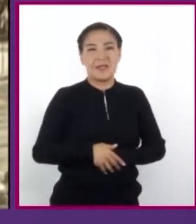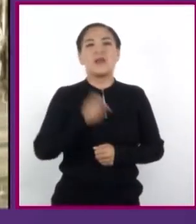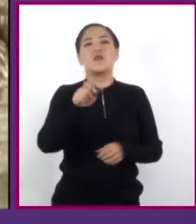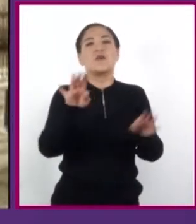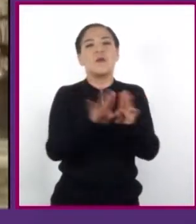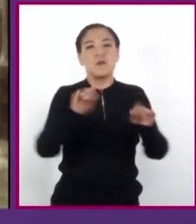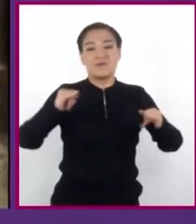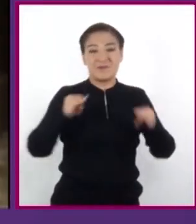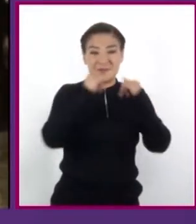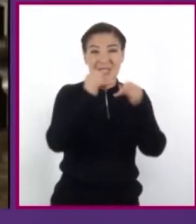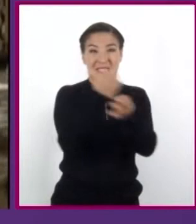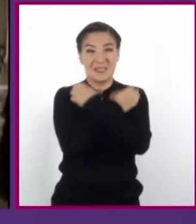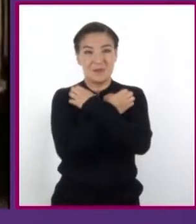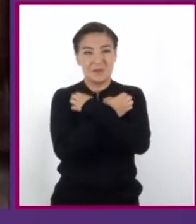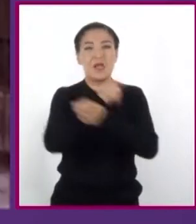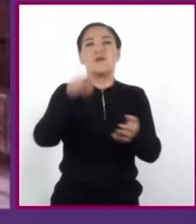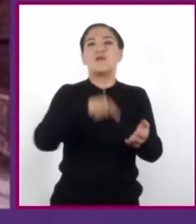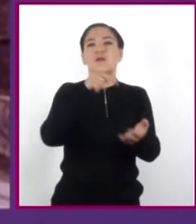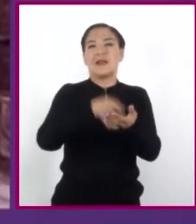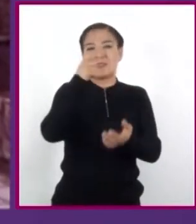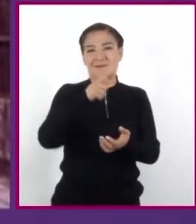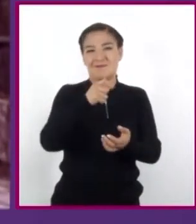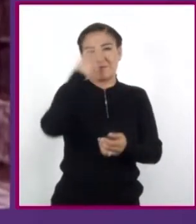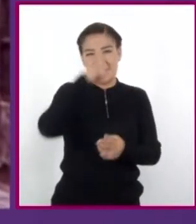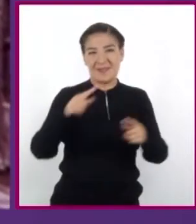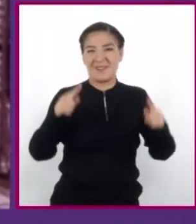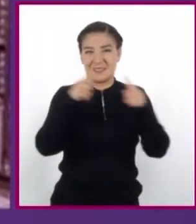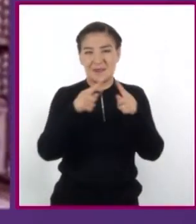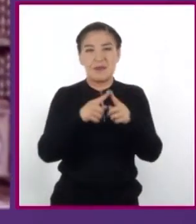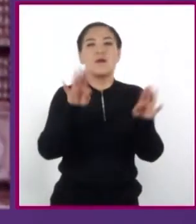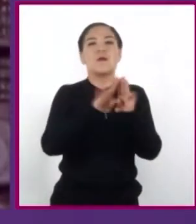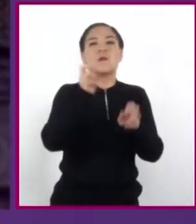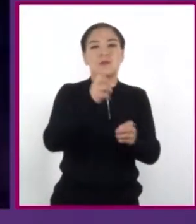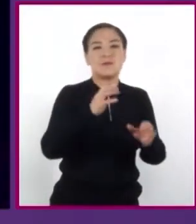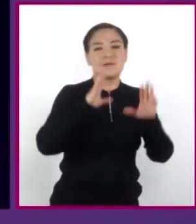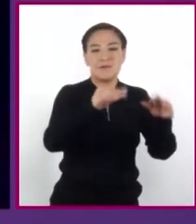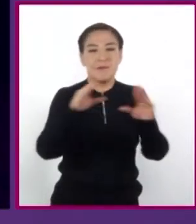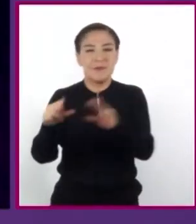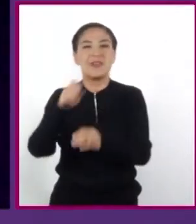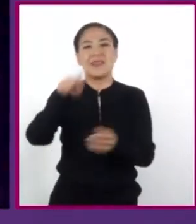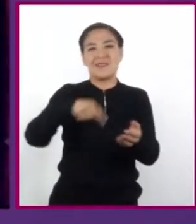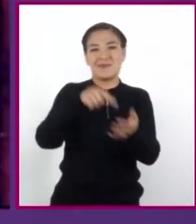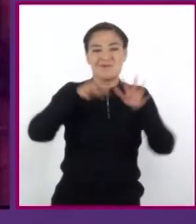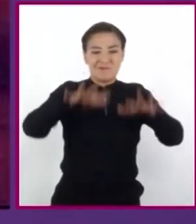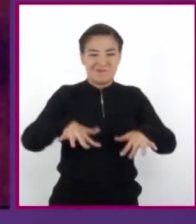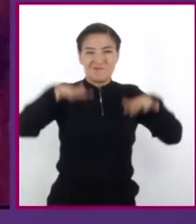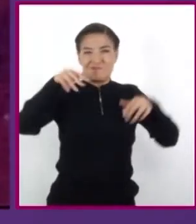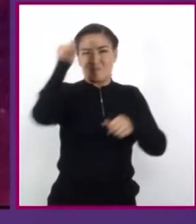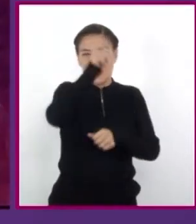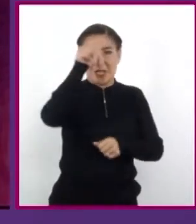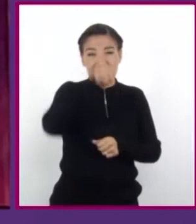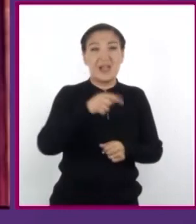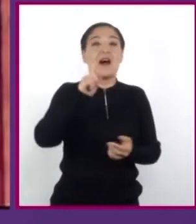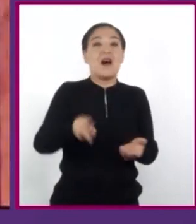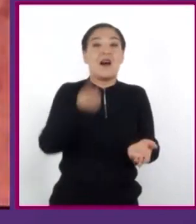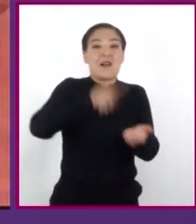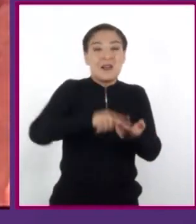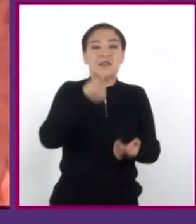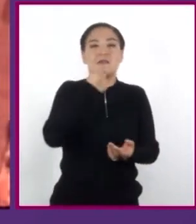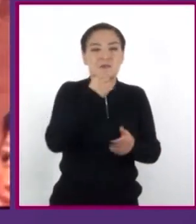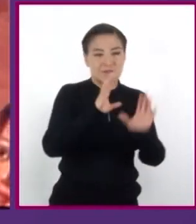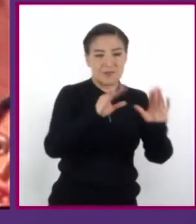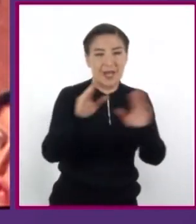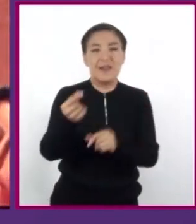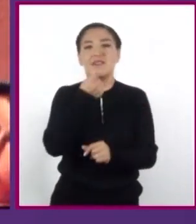algunas instituciones educativas laicas, la educación era impartida por el clero. En muchos conventos se impartía enseñanza a niños y a